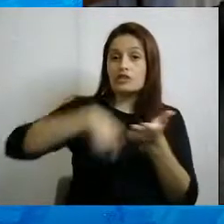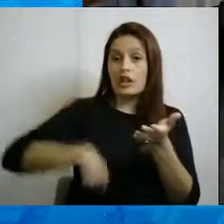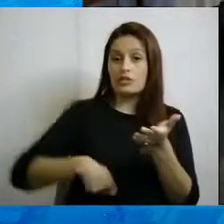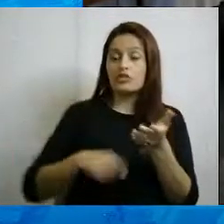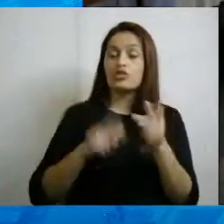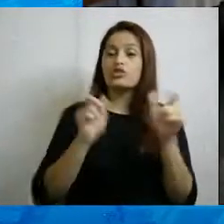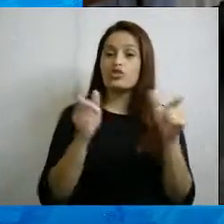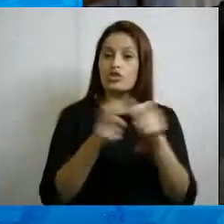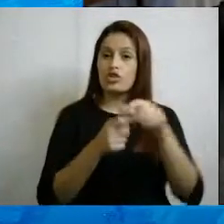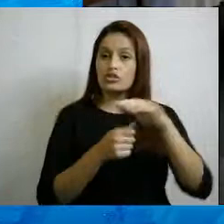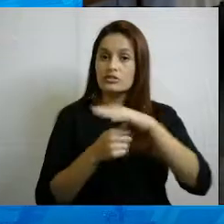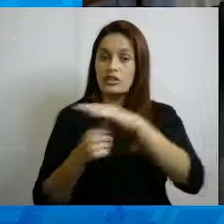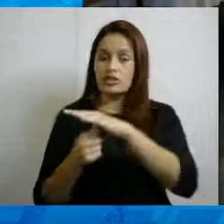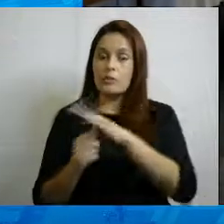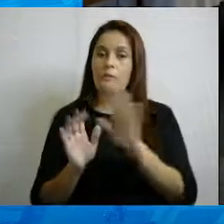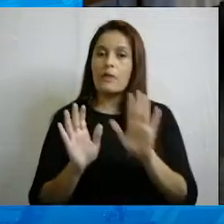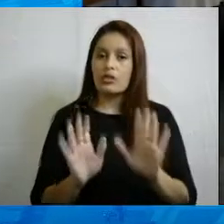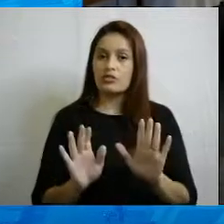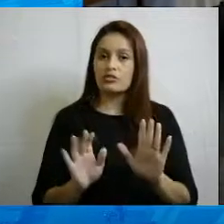Consejo.